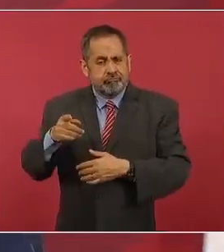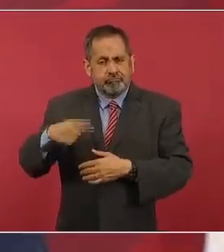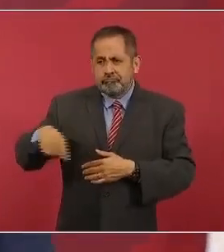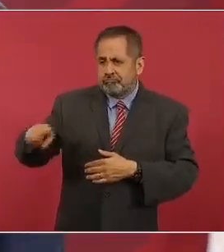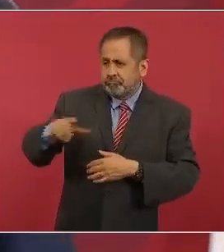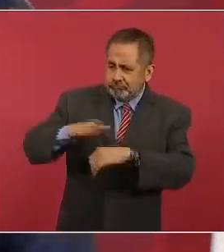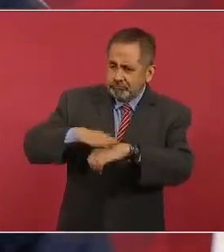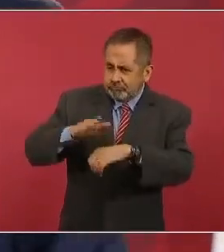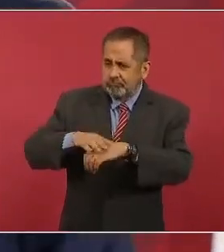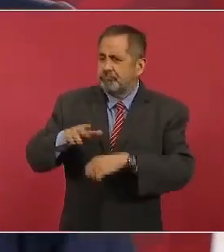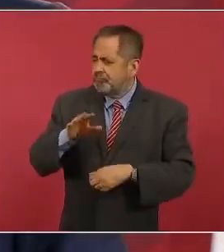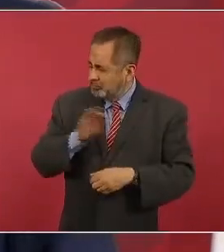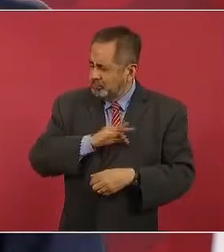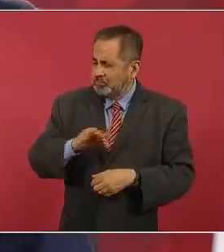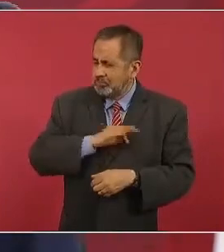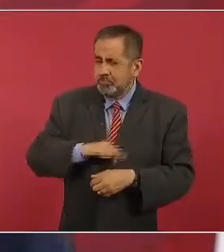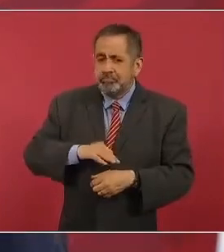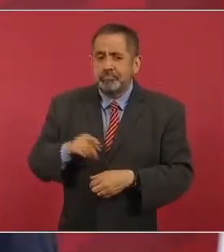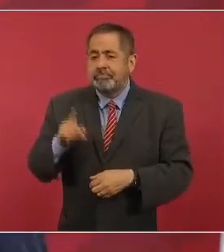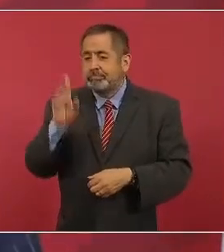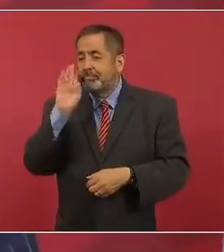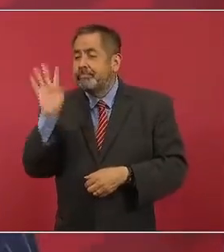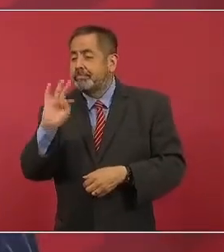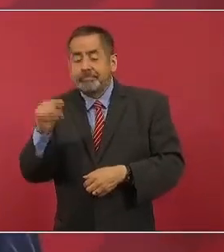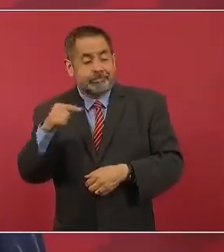la felicidad, si es que se produce